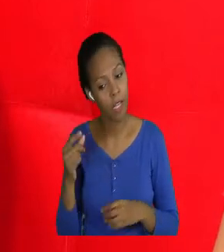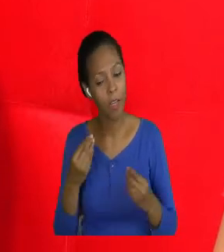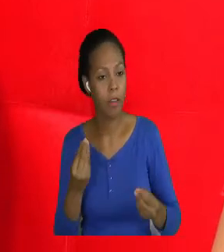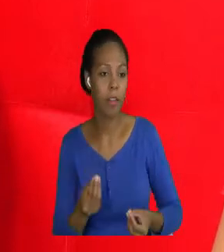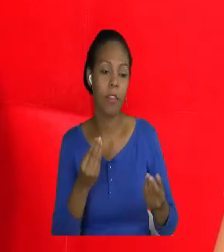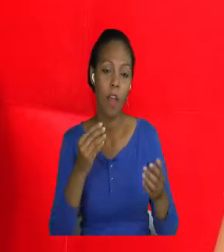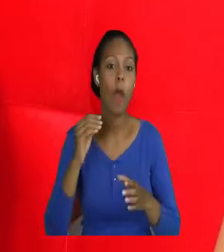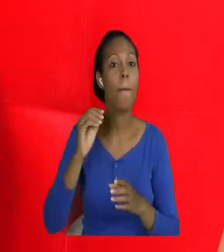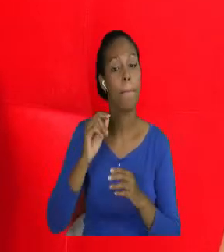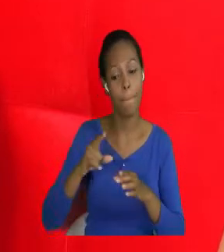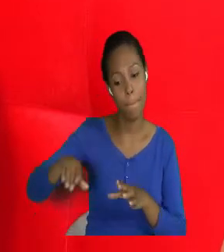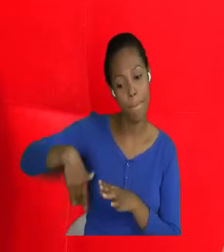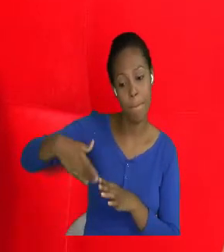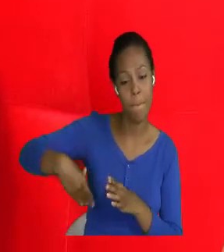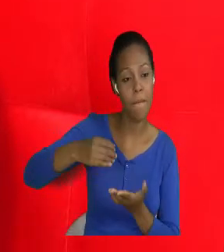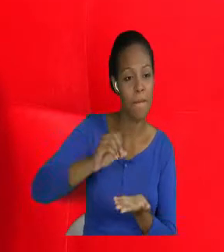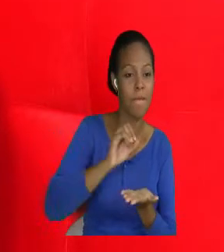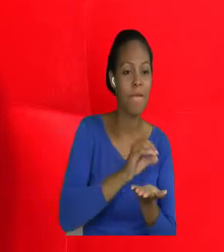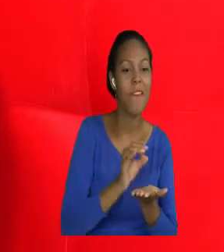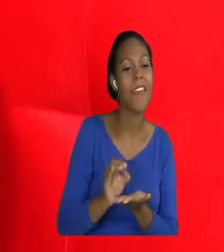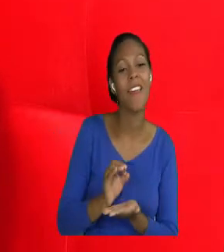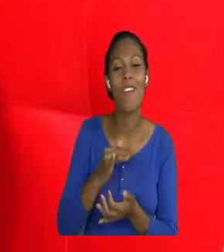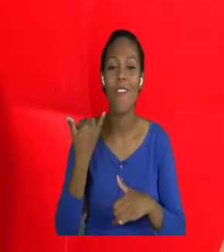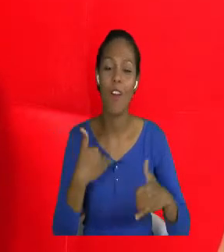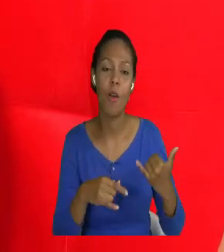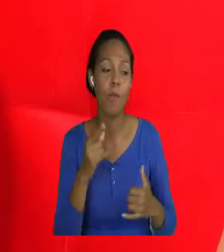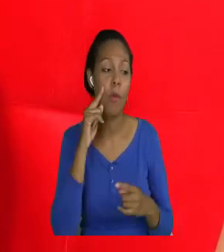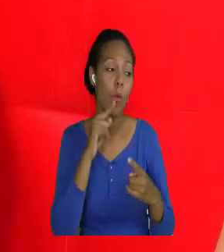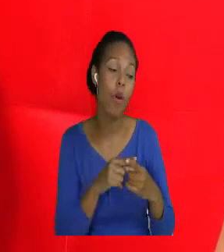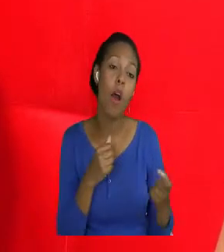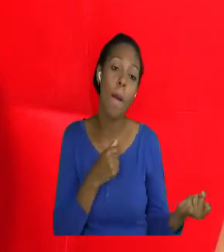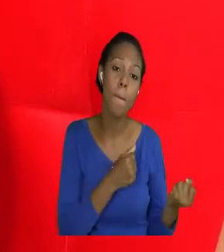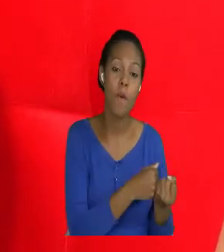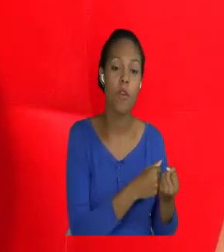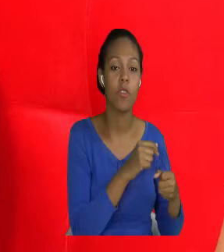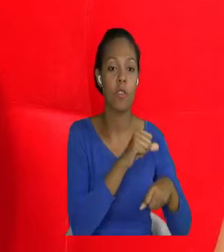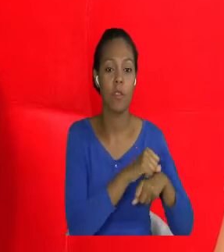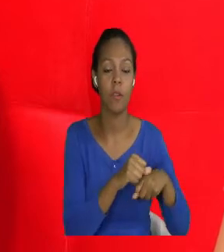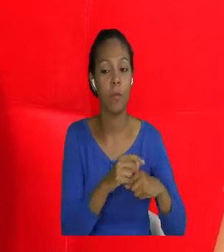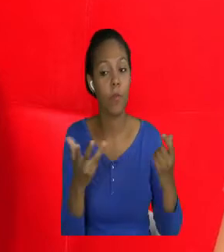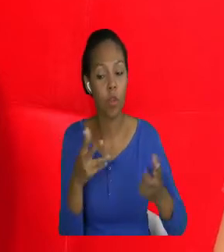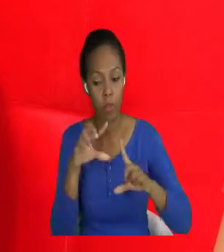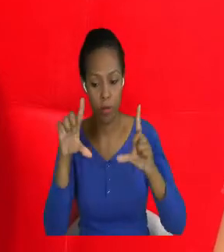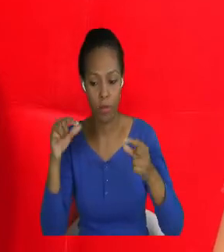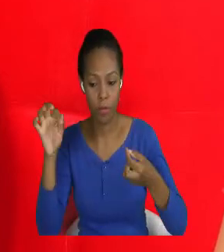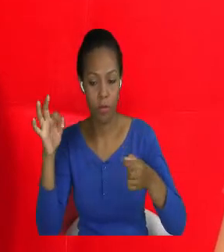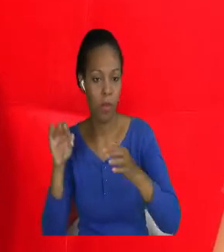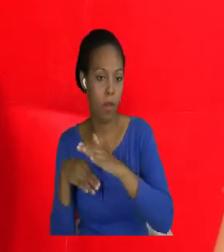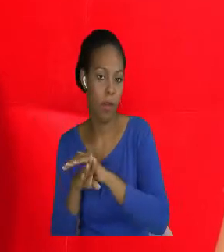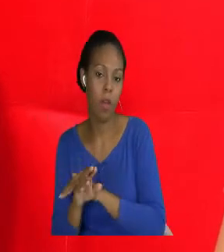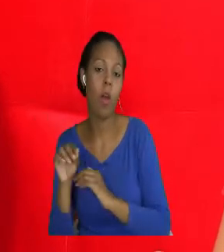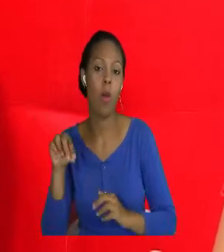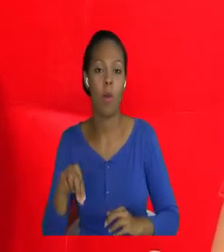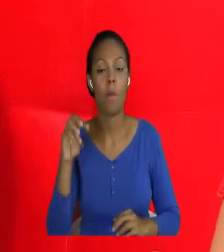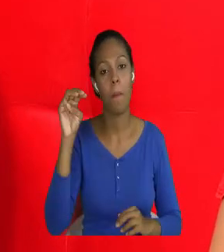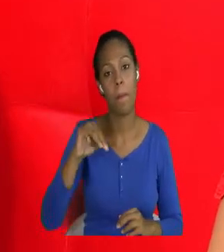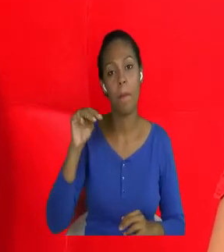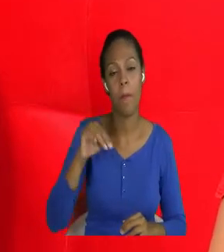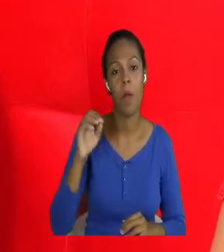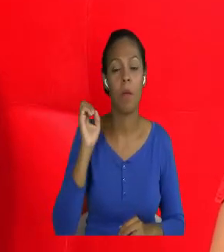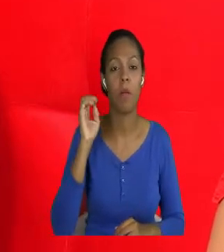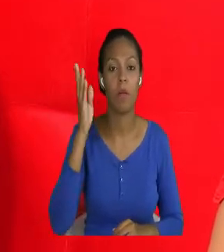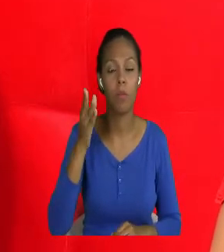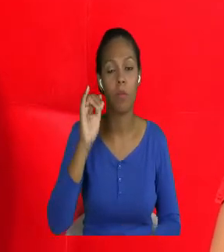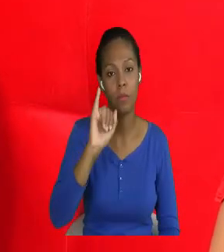para poder realizar esta cirugía y que este bingo, las boletas las vamos a vender hoy martes en el Club Infantas.